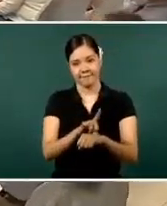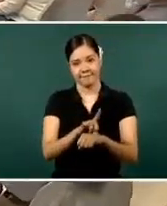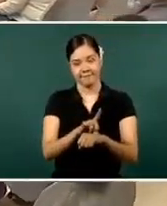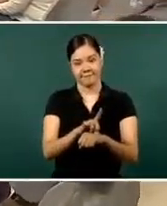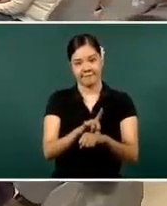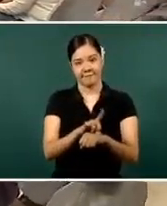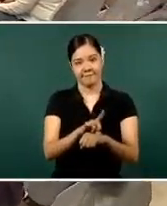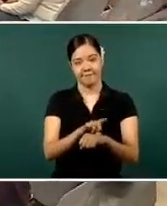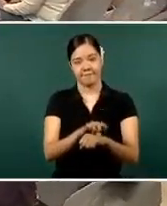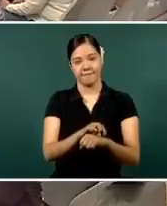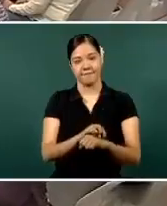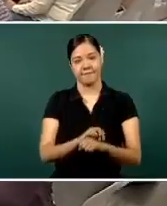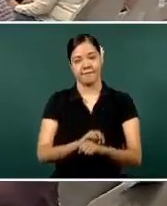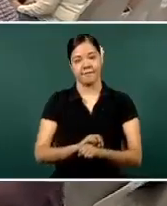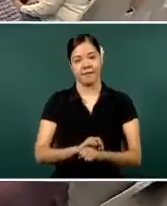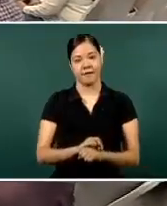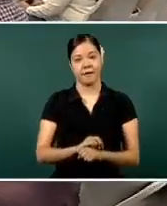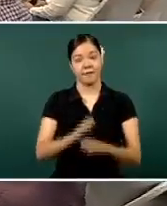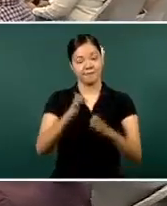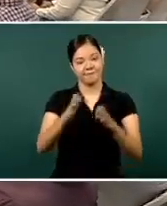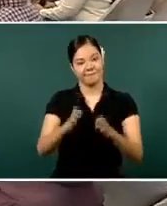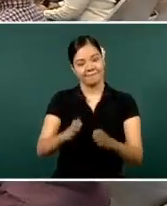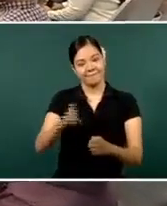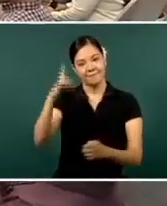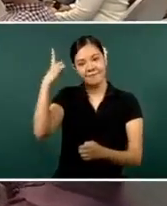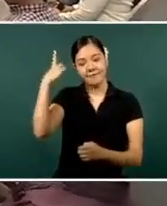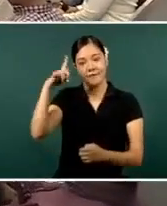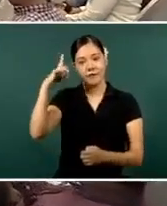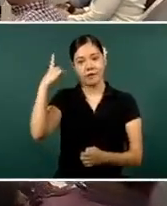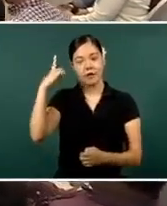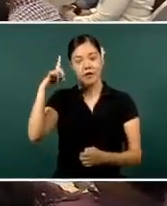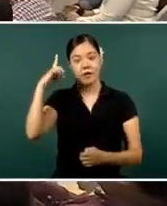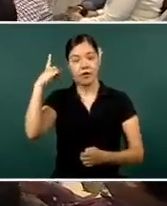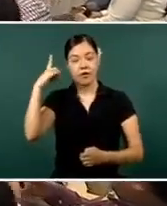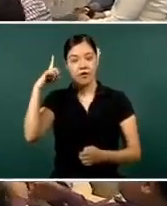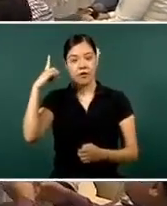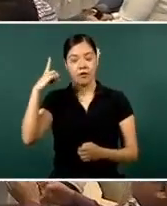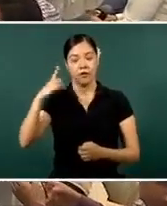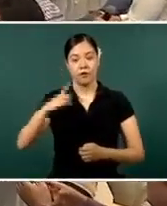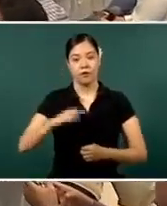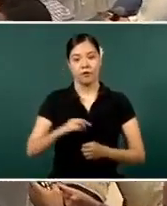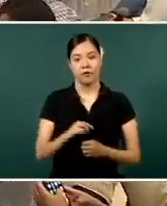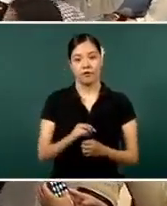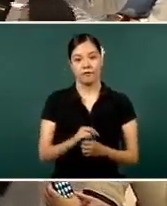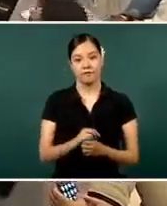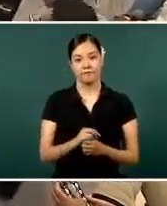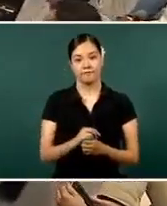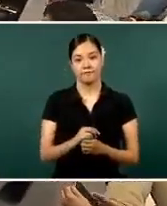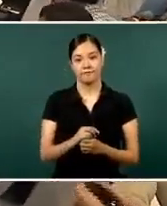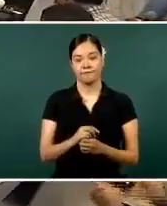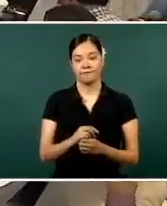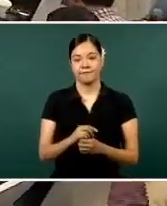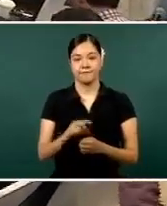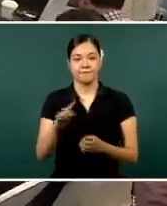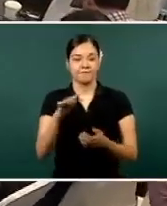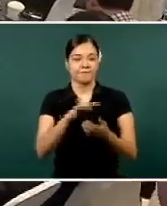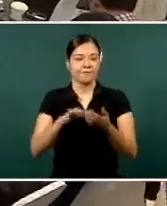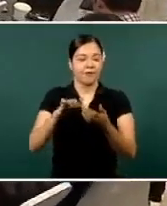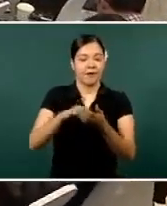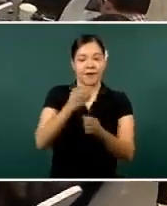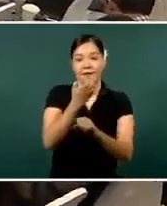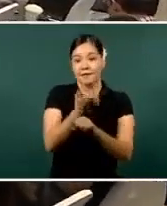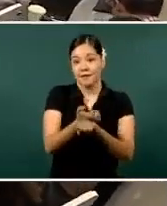Estamos en Durango, en la capital del